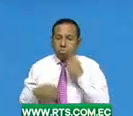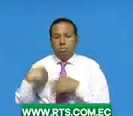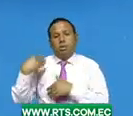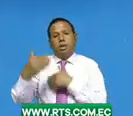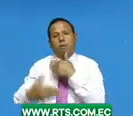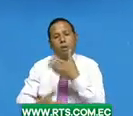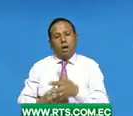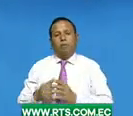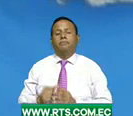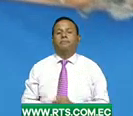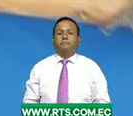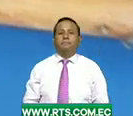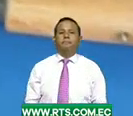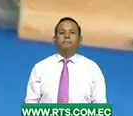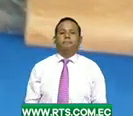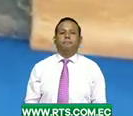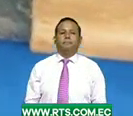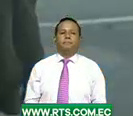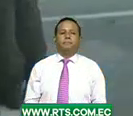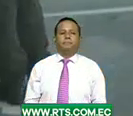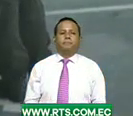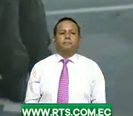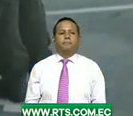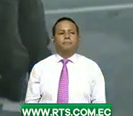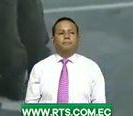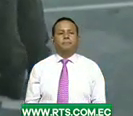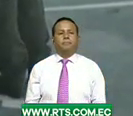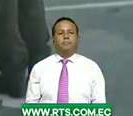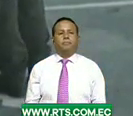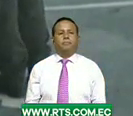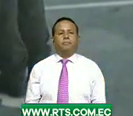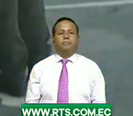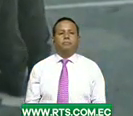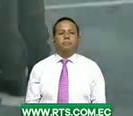la provincia de Esmeraldas, informó Iván Casamen.